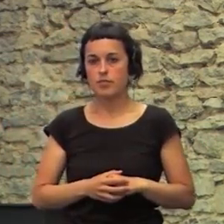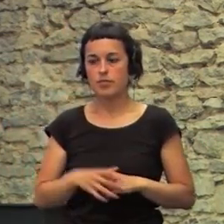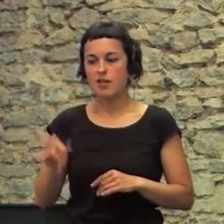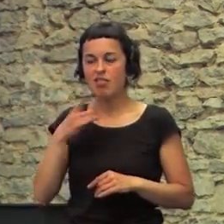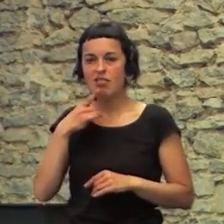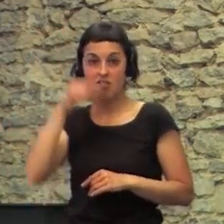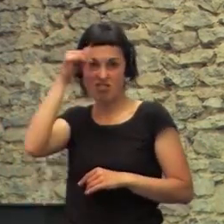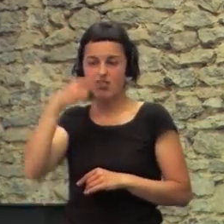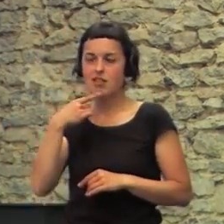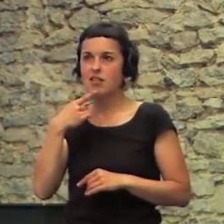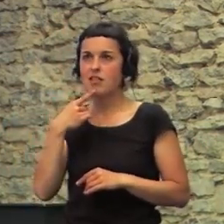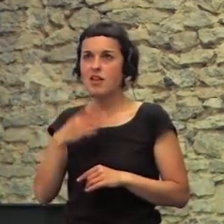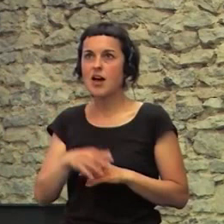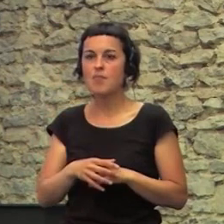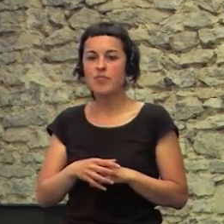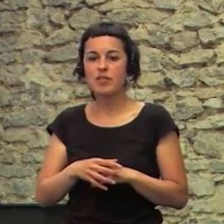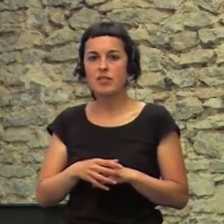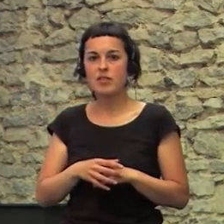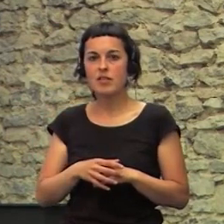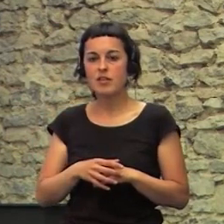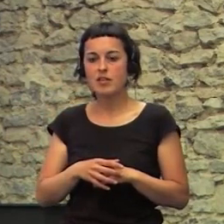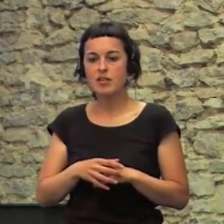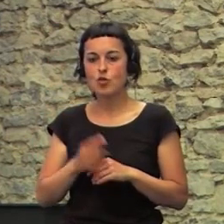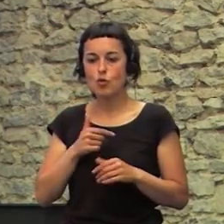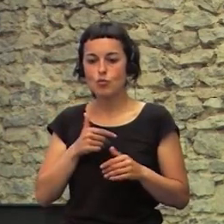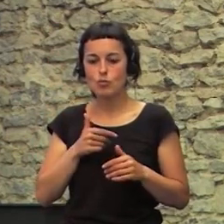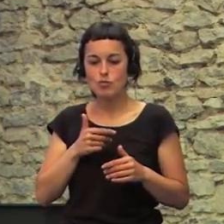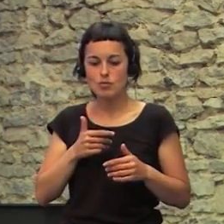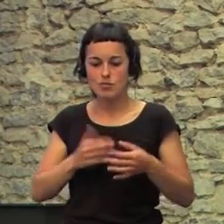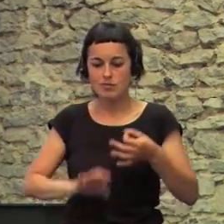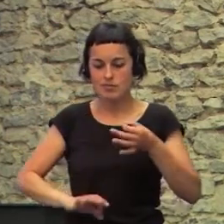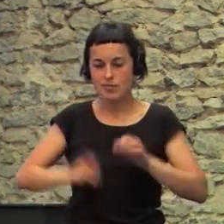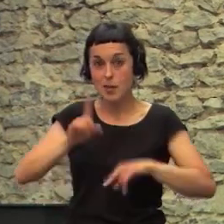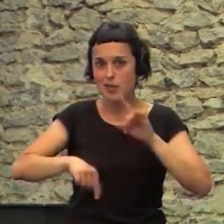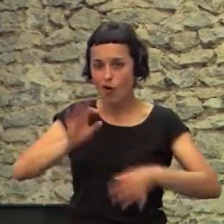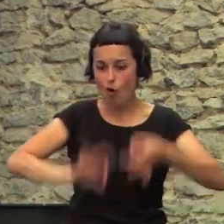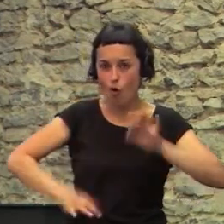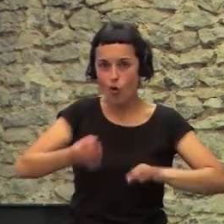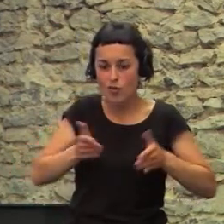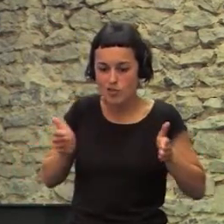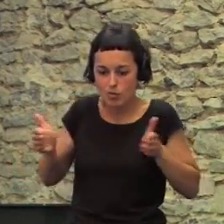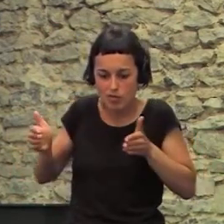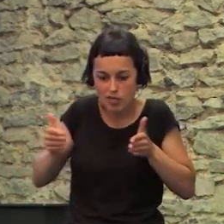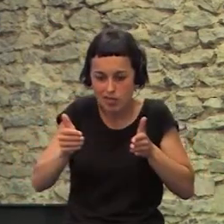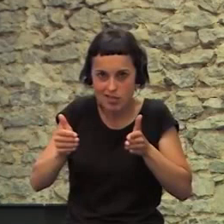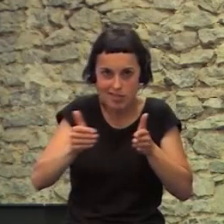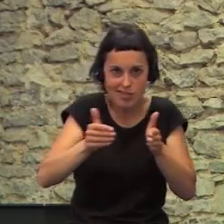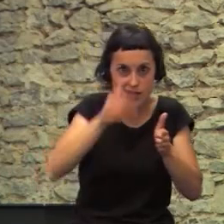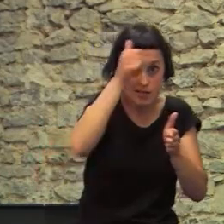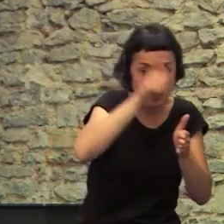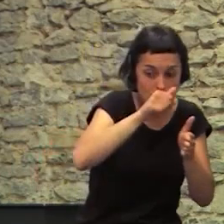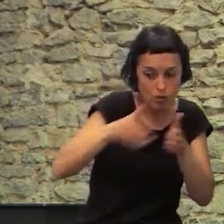¿no? Como pastores, como llevar los pastores a su rebaño. Y entonces, claro, era como si les llevabas bien, pues iba a dar el